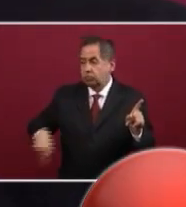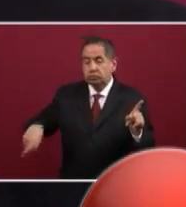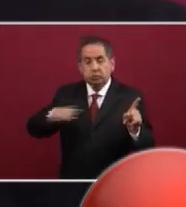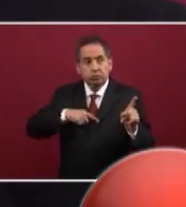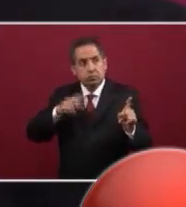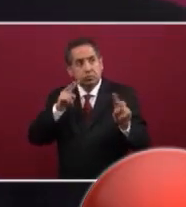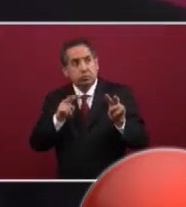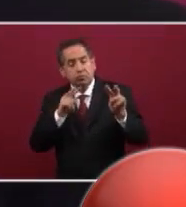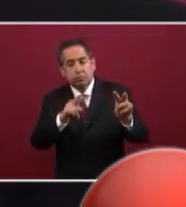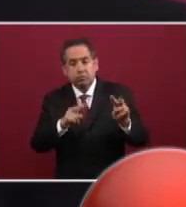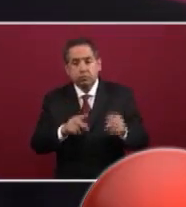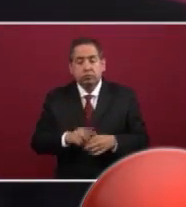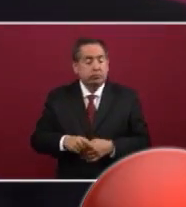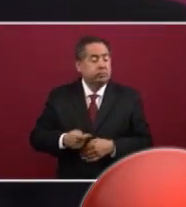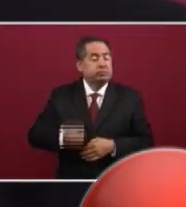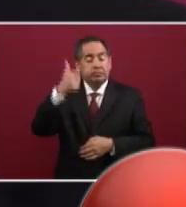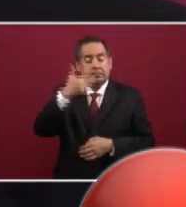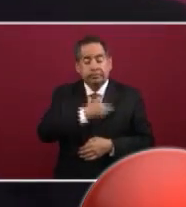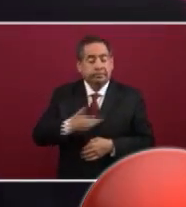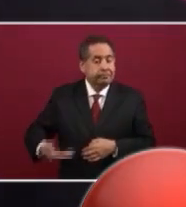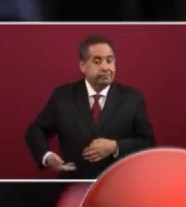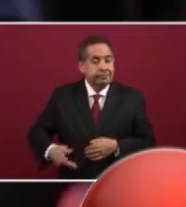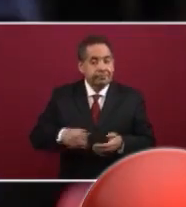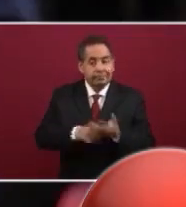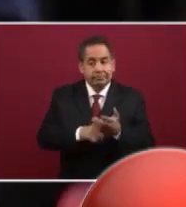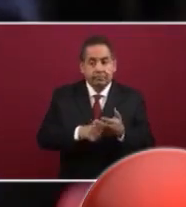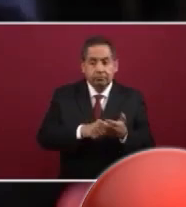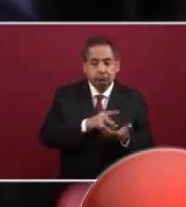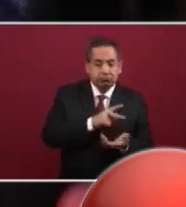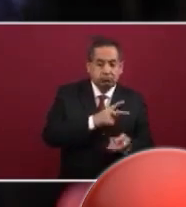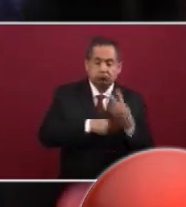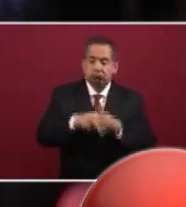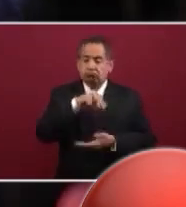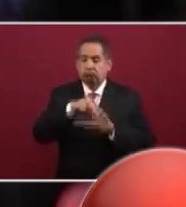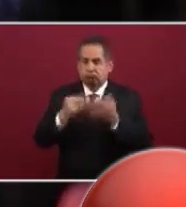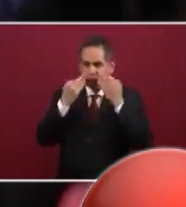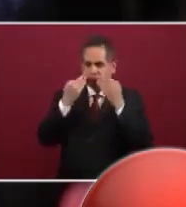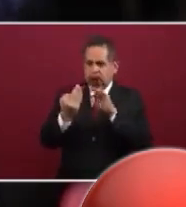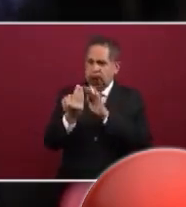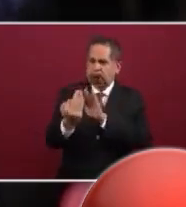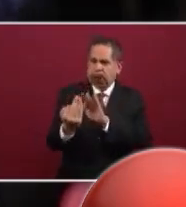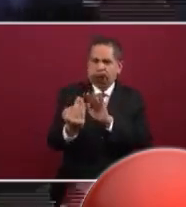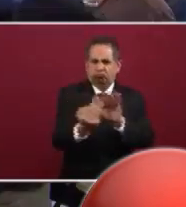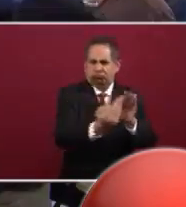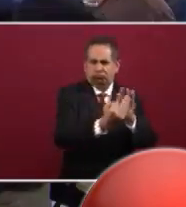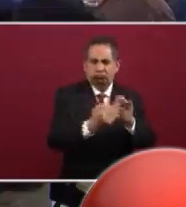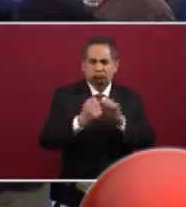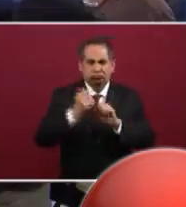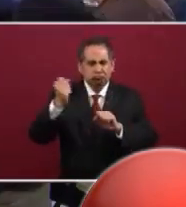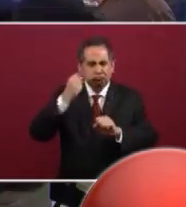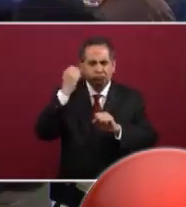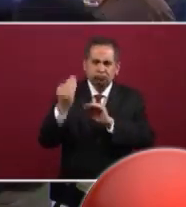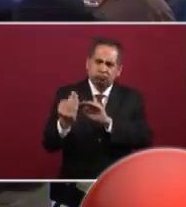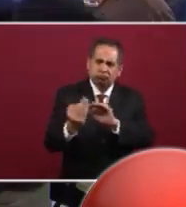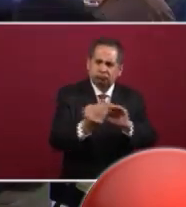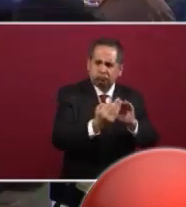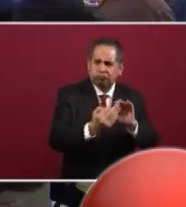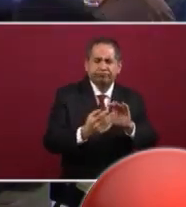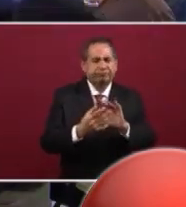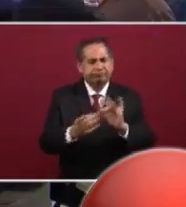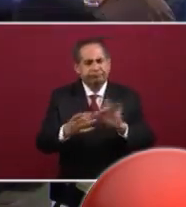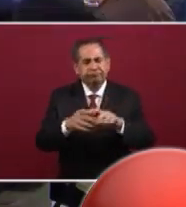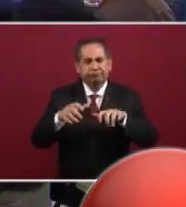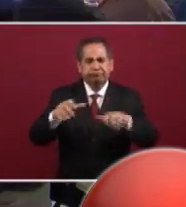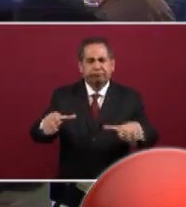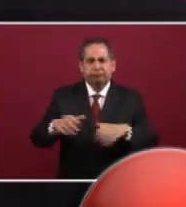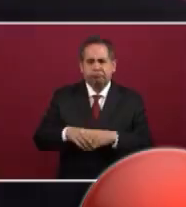mandatario, después de ser electo, se atreve a esto, a una conferencia,